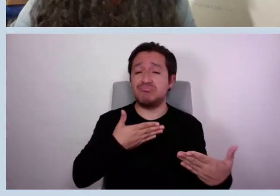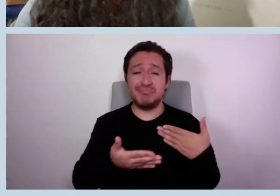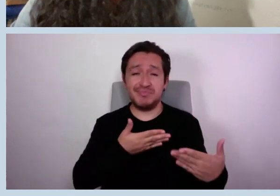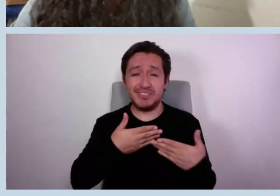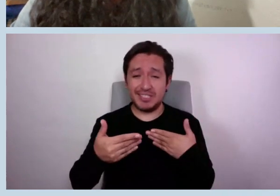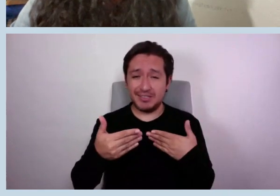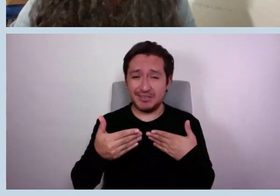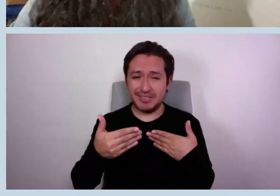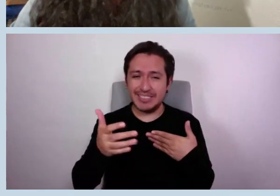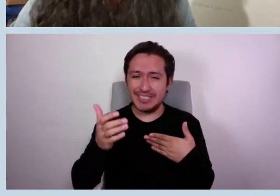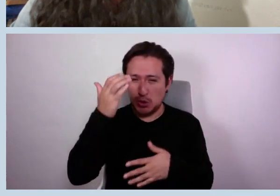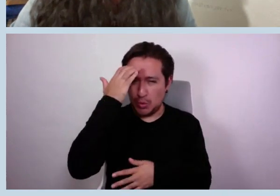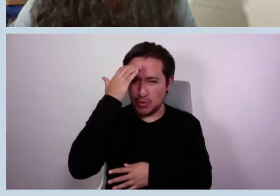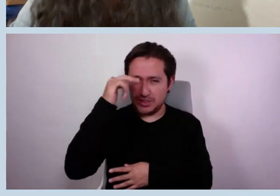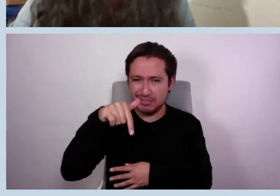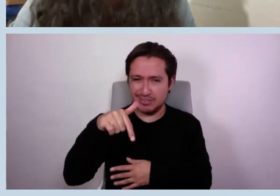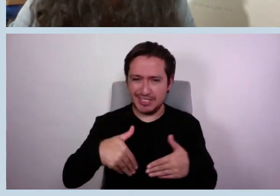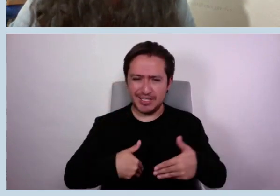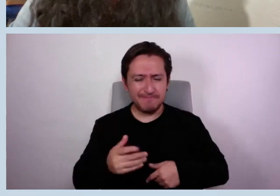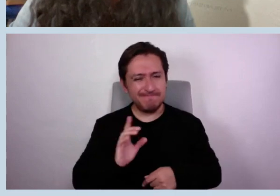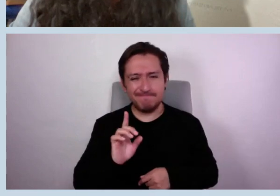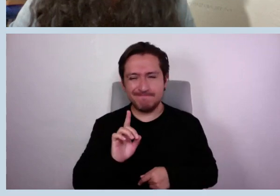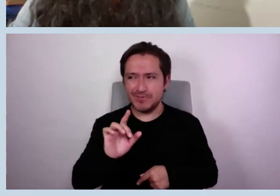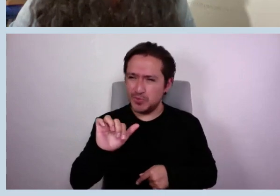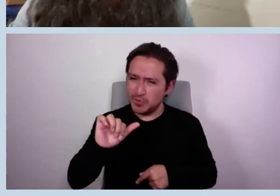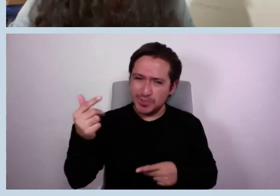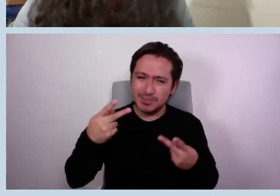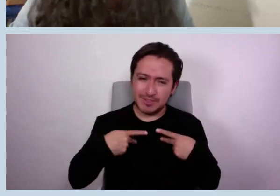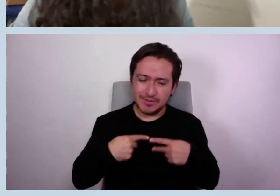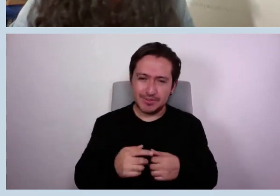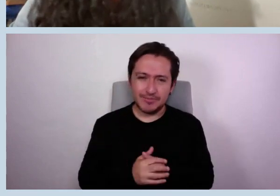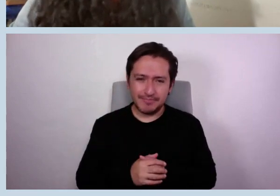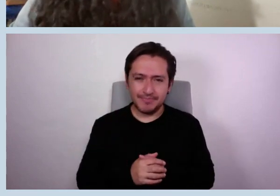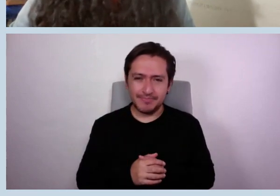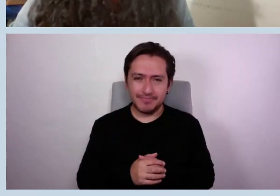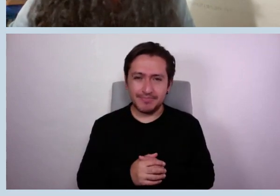también algo que caracteriza es